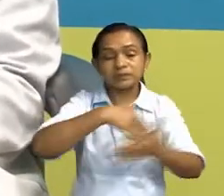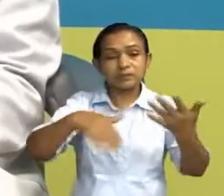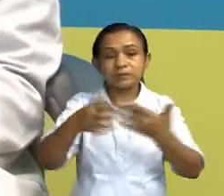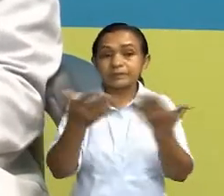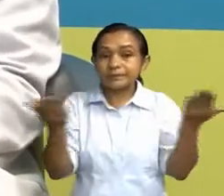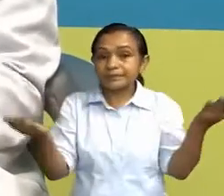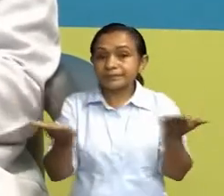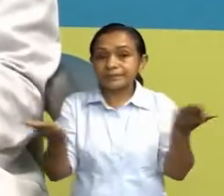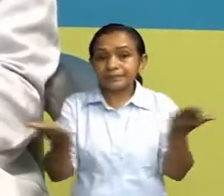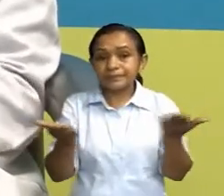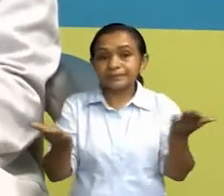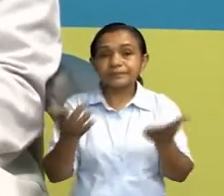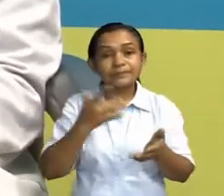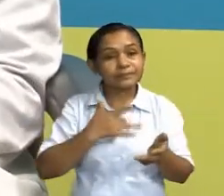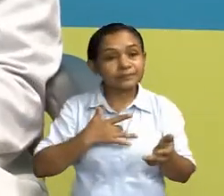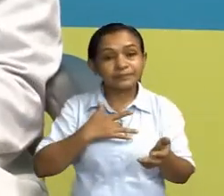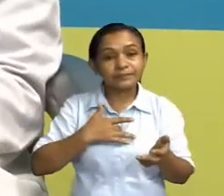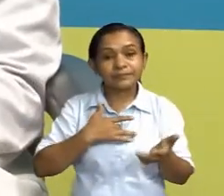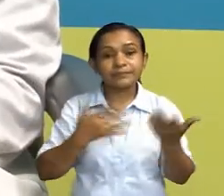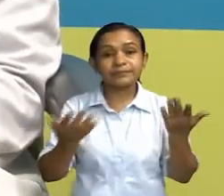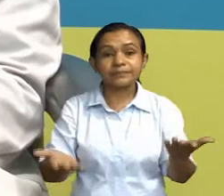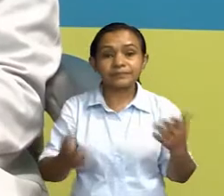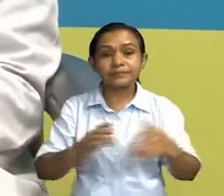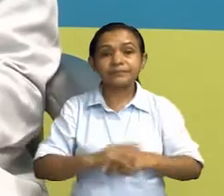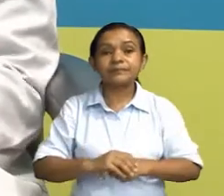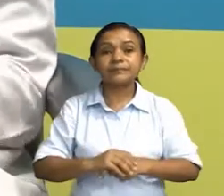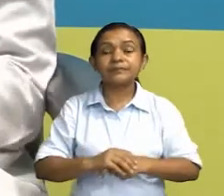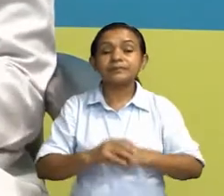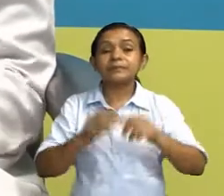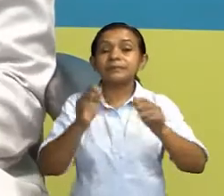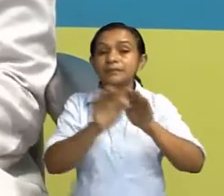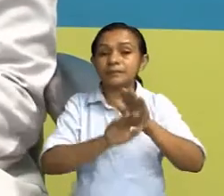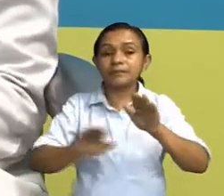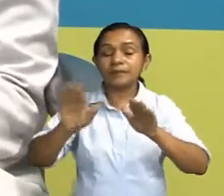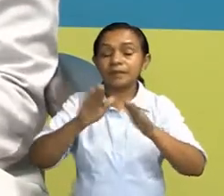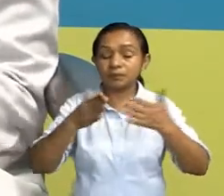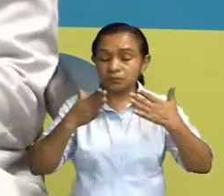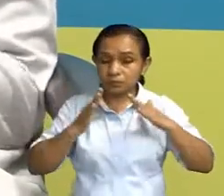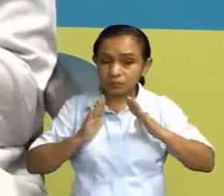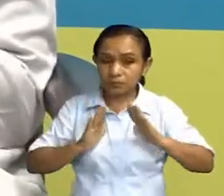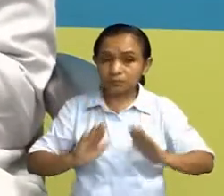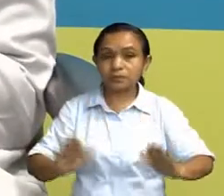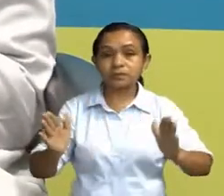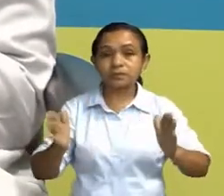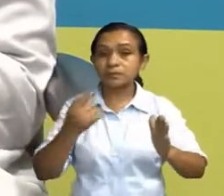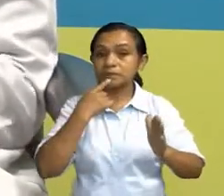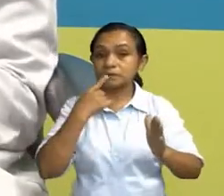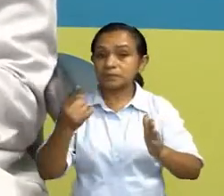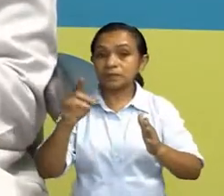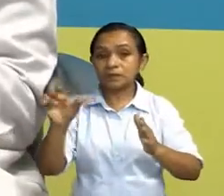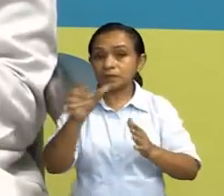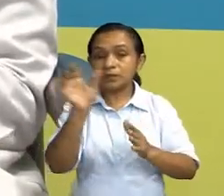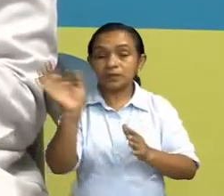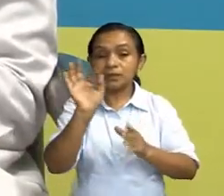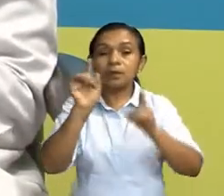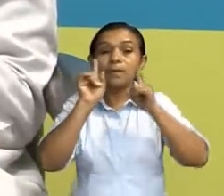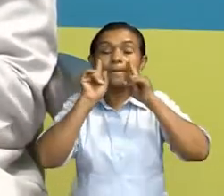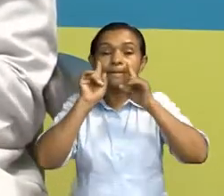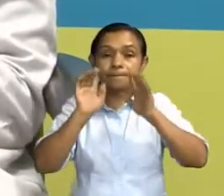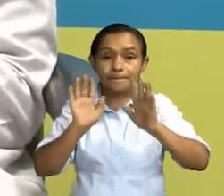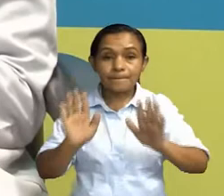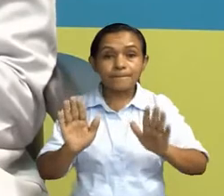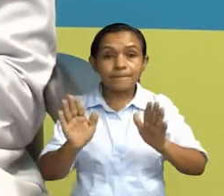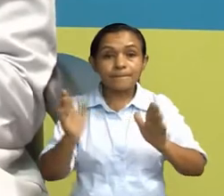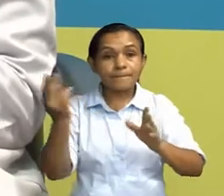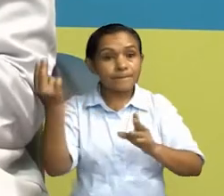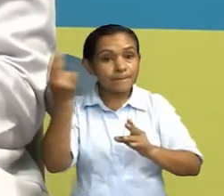entonces necesitan estar lo más seco posible. Le decía también otra forma de prevenirla, es